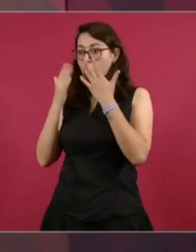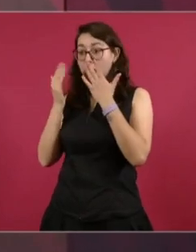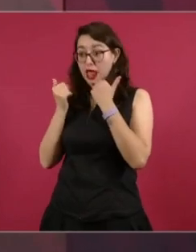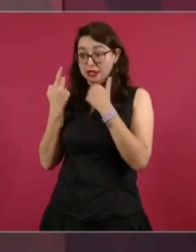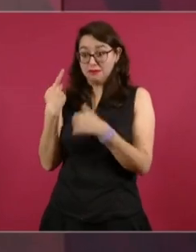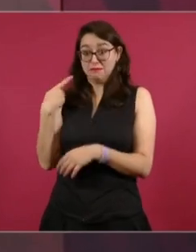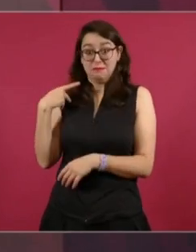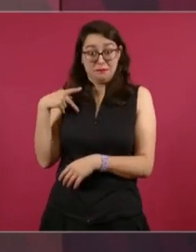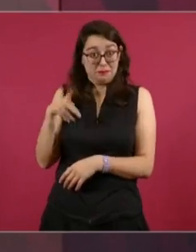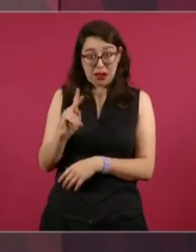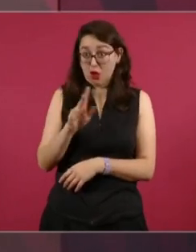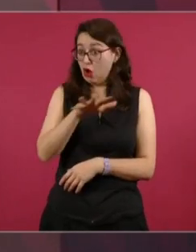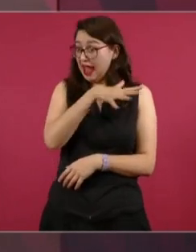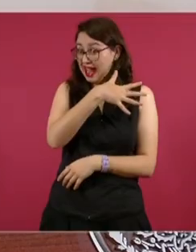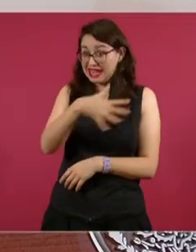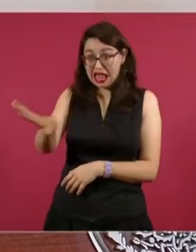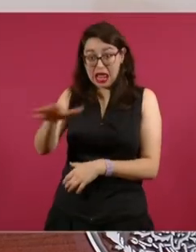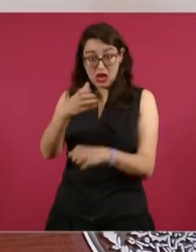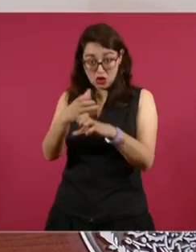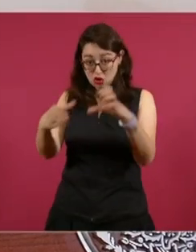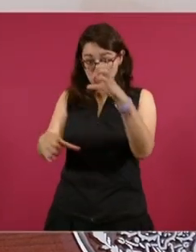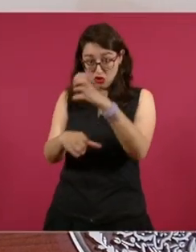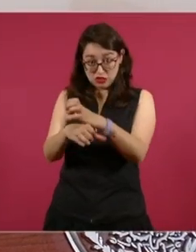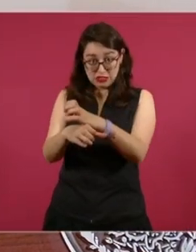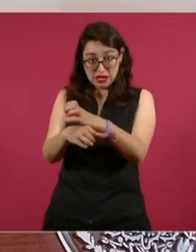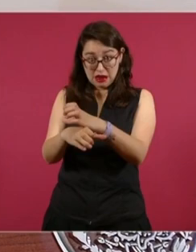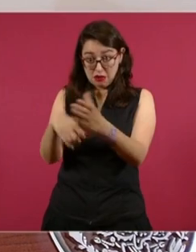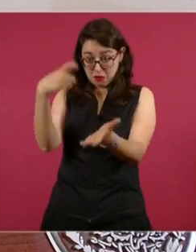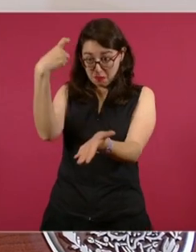Pero cualquier otra cosa hay que pagar IVA.